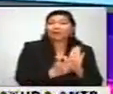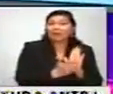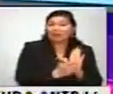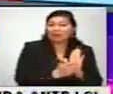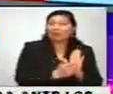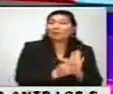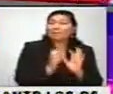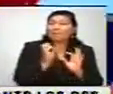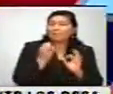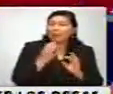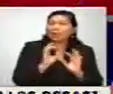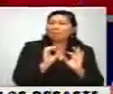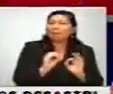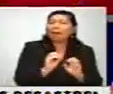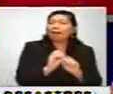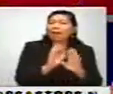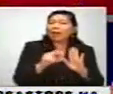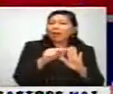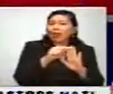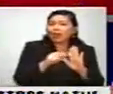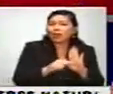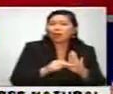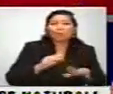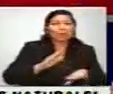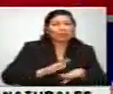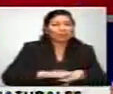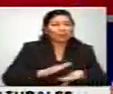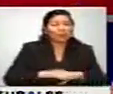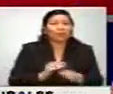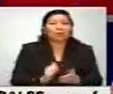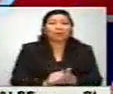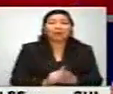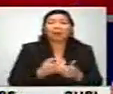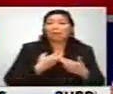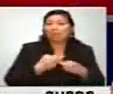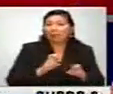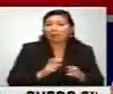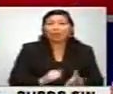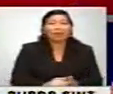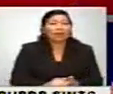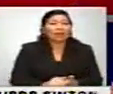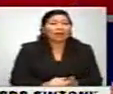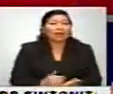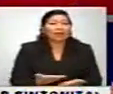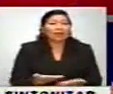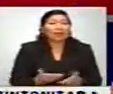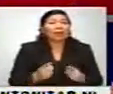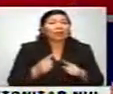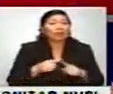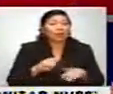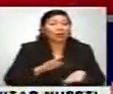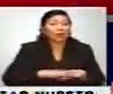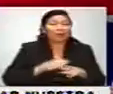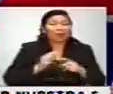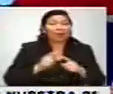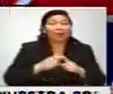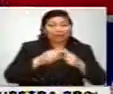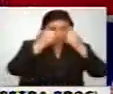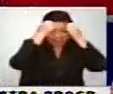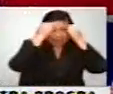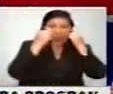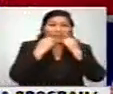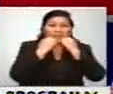Para ser más preciso. Para ser más precisa esta norma que habla sobre pues la propaganda al terrorismo, ¿no? Este tipo de